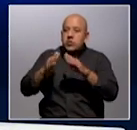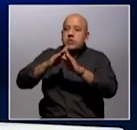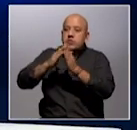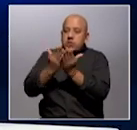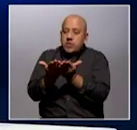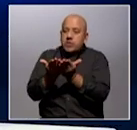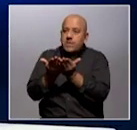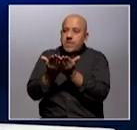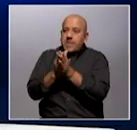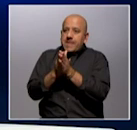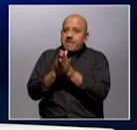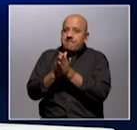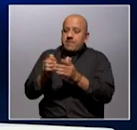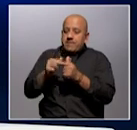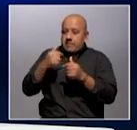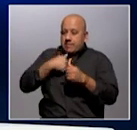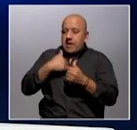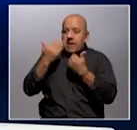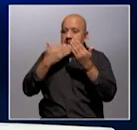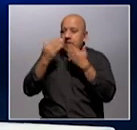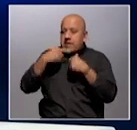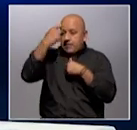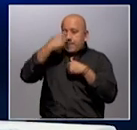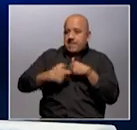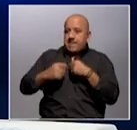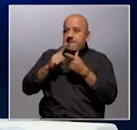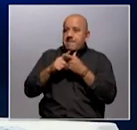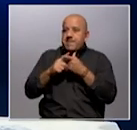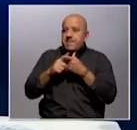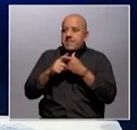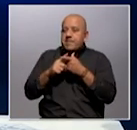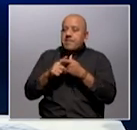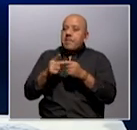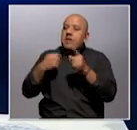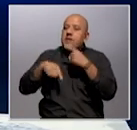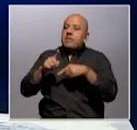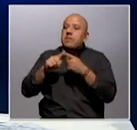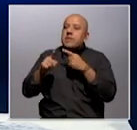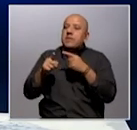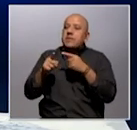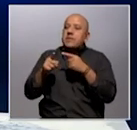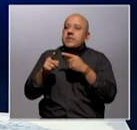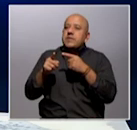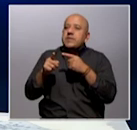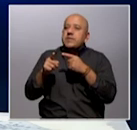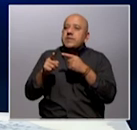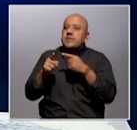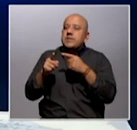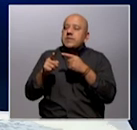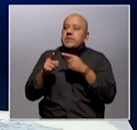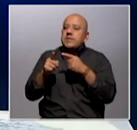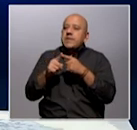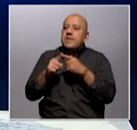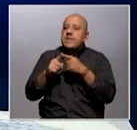libro autobiográfico y autobiográfico pero de una manera muy peculiar o sea no es